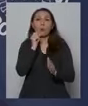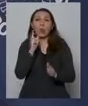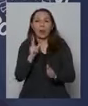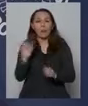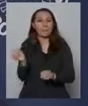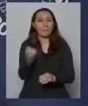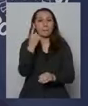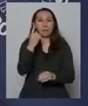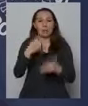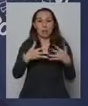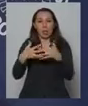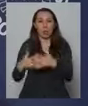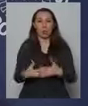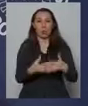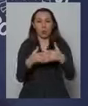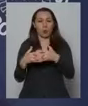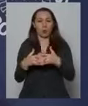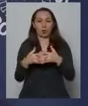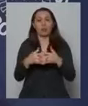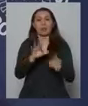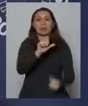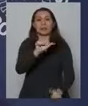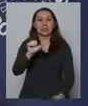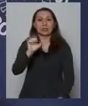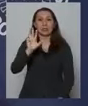en primer lugar, Estados Unidos, con